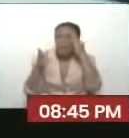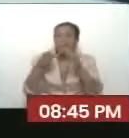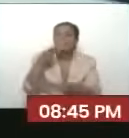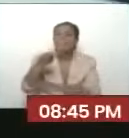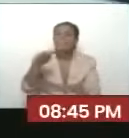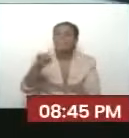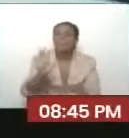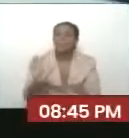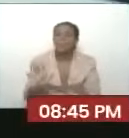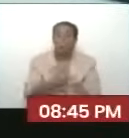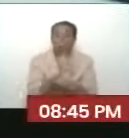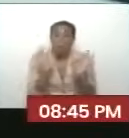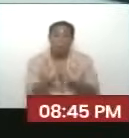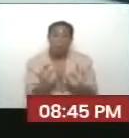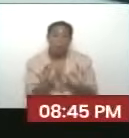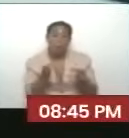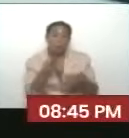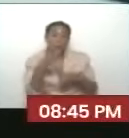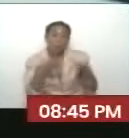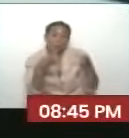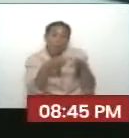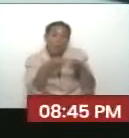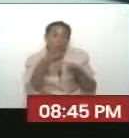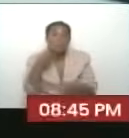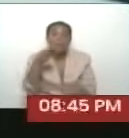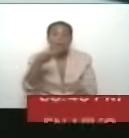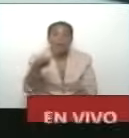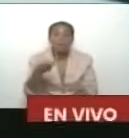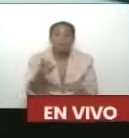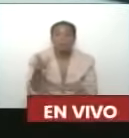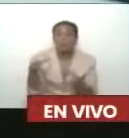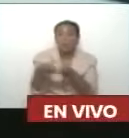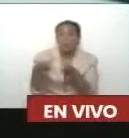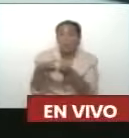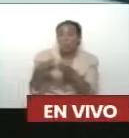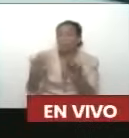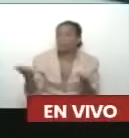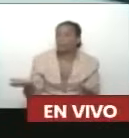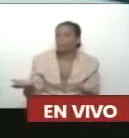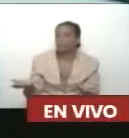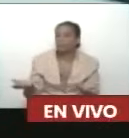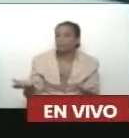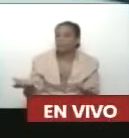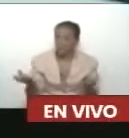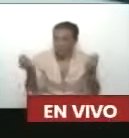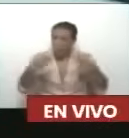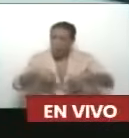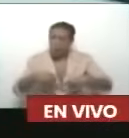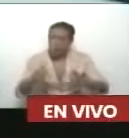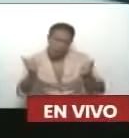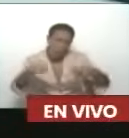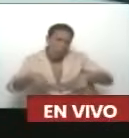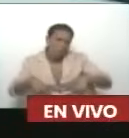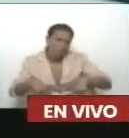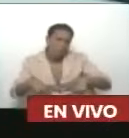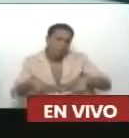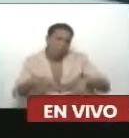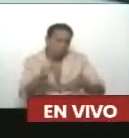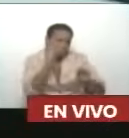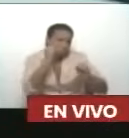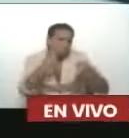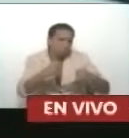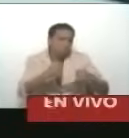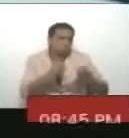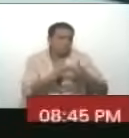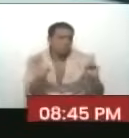política o el político, la politiquera o el politiquero que no esté de acuerdo en luchar de manera